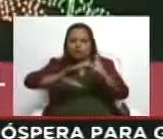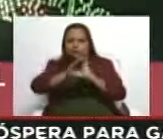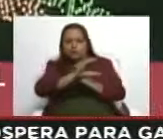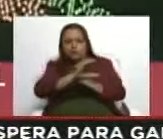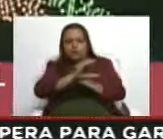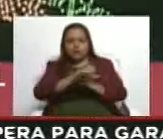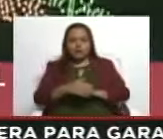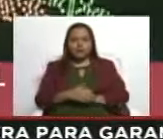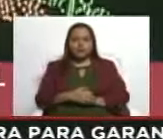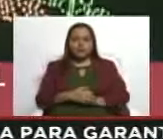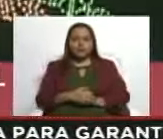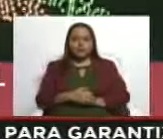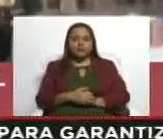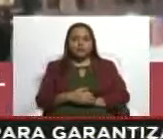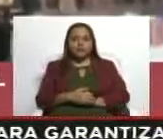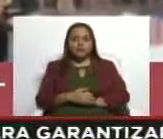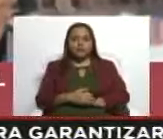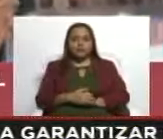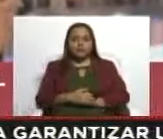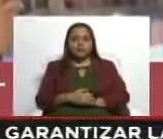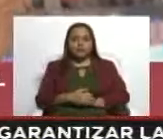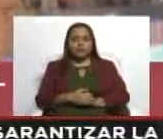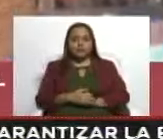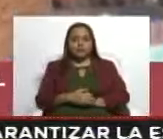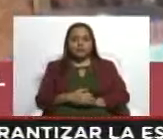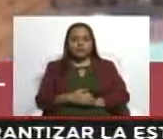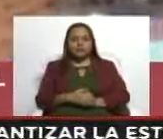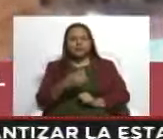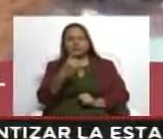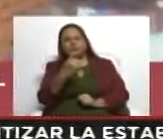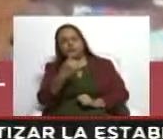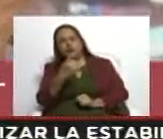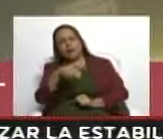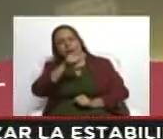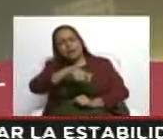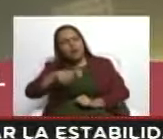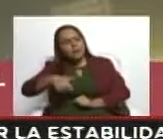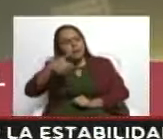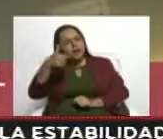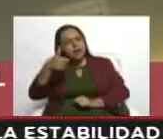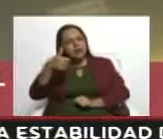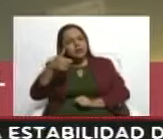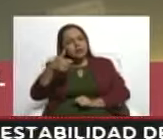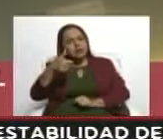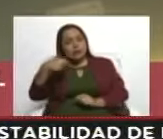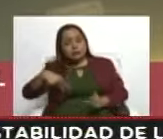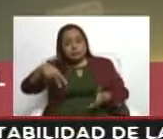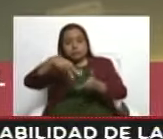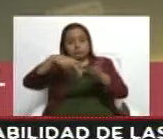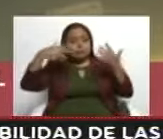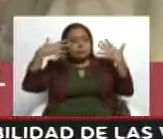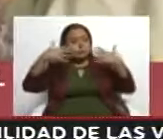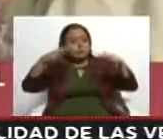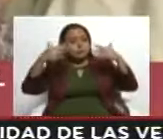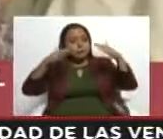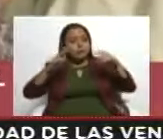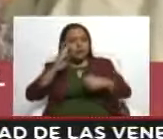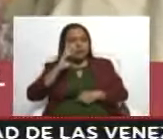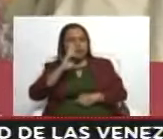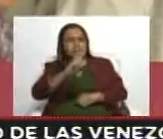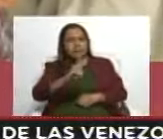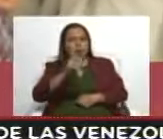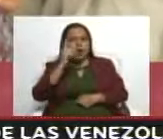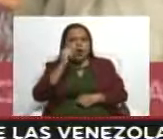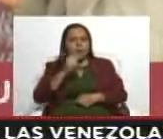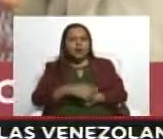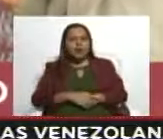que recorran el país. Creo que uno de los factores donde la gente más se puso de pie fue cuando vimos a Gualberto